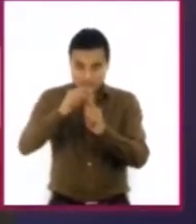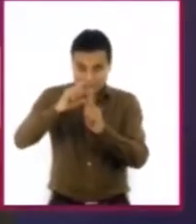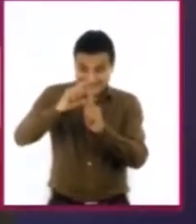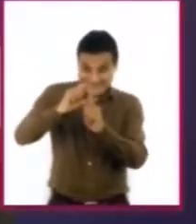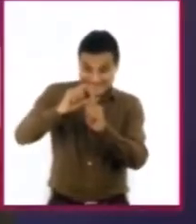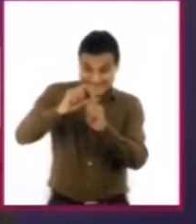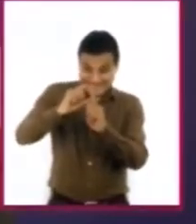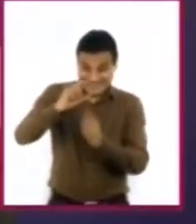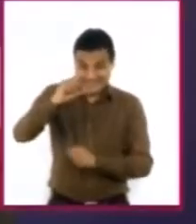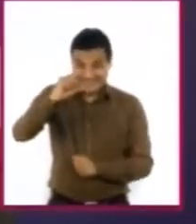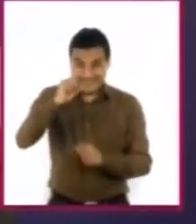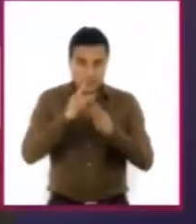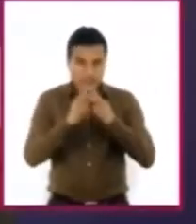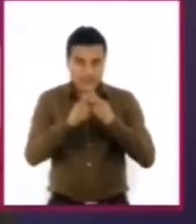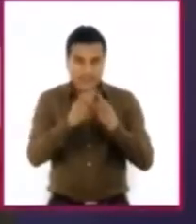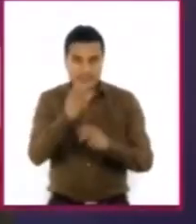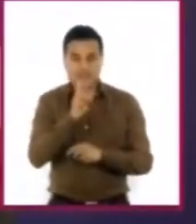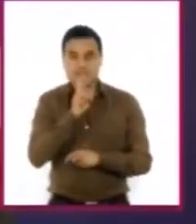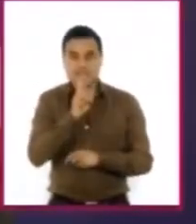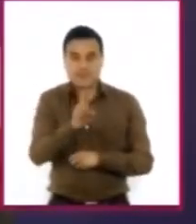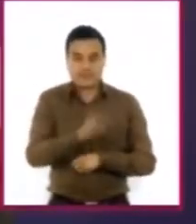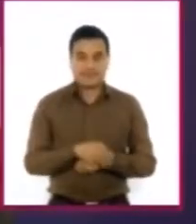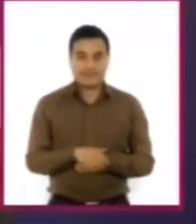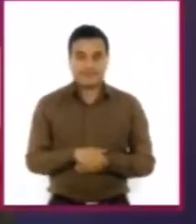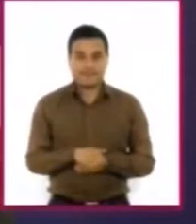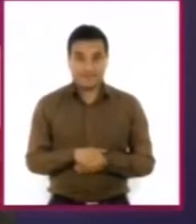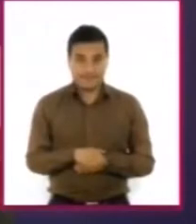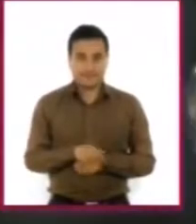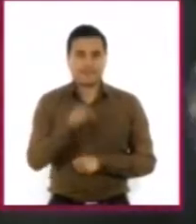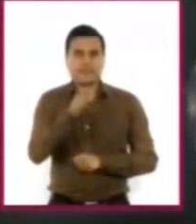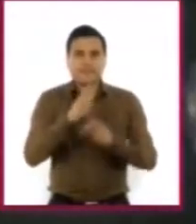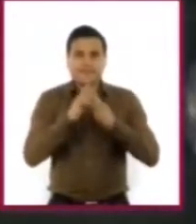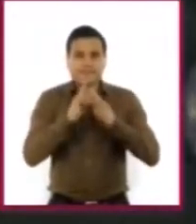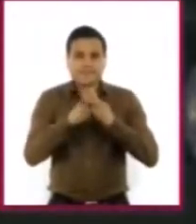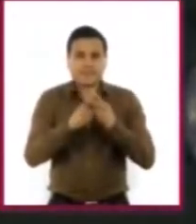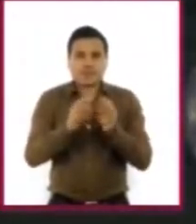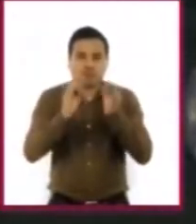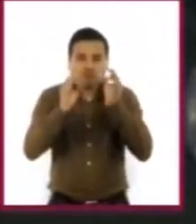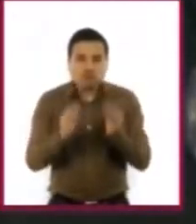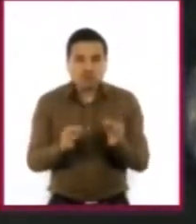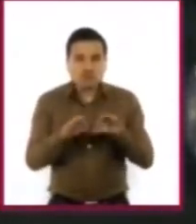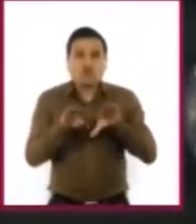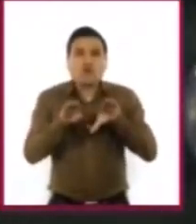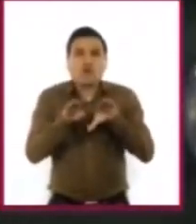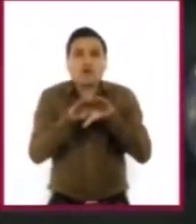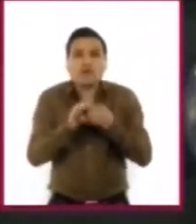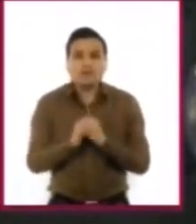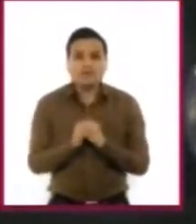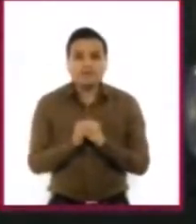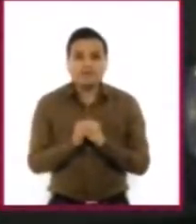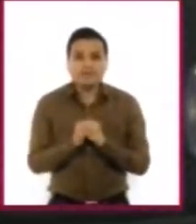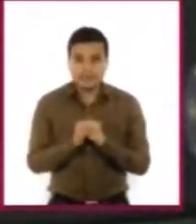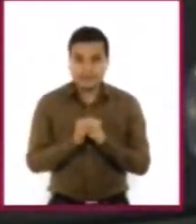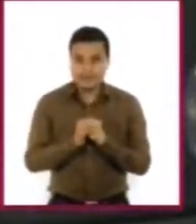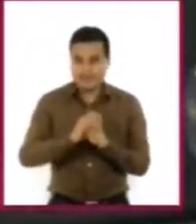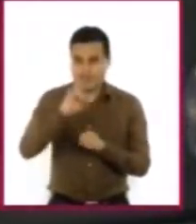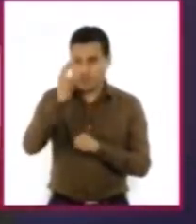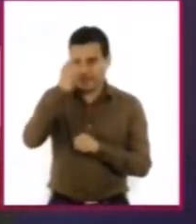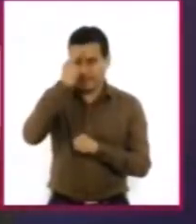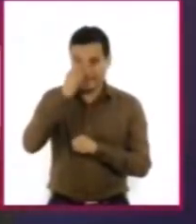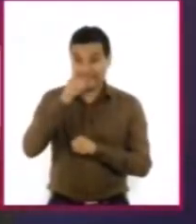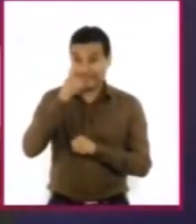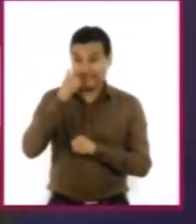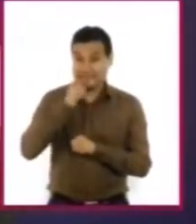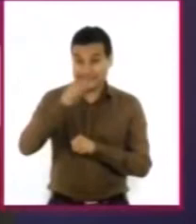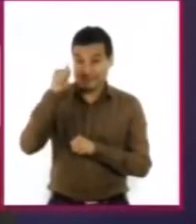Para obtener una medición correcta del volumen, es muy importante considerar una pequeña curvatura que se forma en la superficie